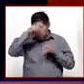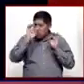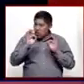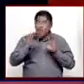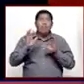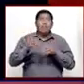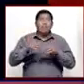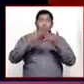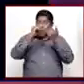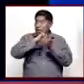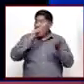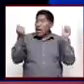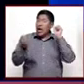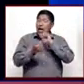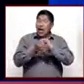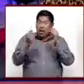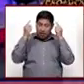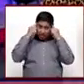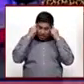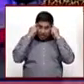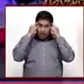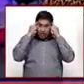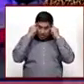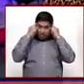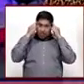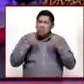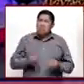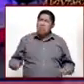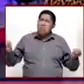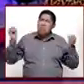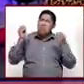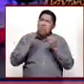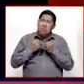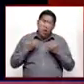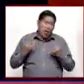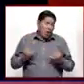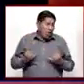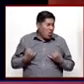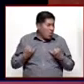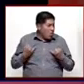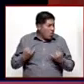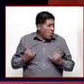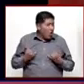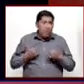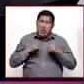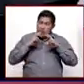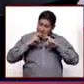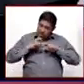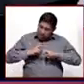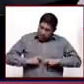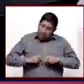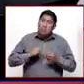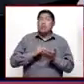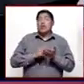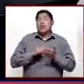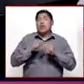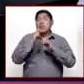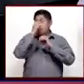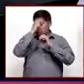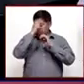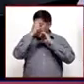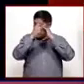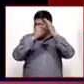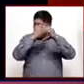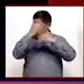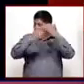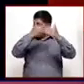creo que muchas más personas, sobre todo más jóvenes, es que toman conciencia y se realizan estos exámenes. Con esa tecnología ahora se podría